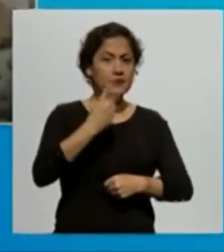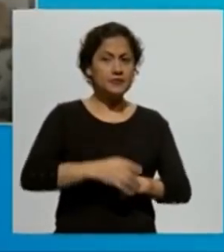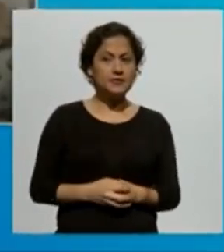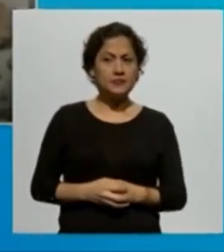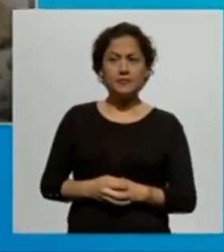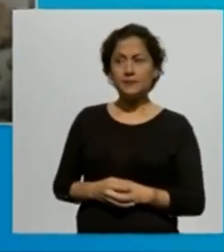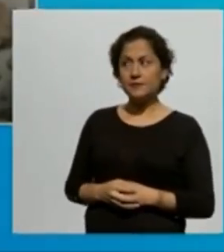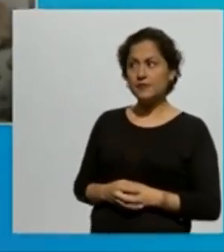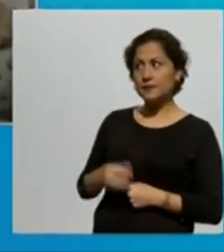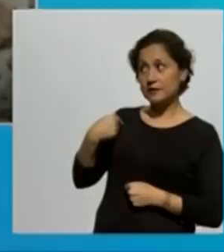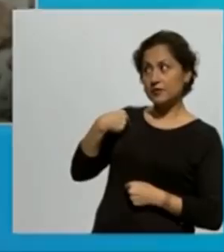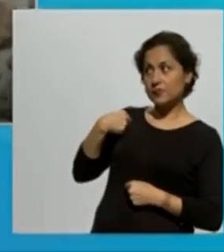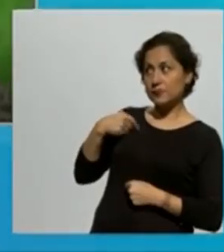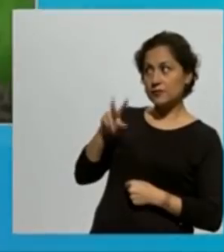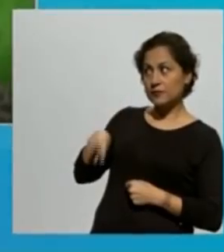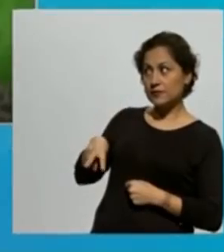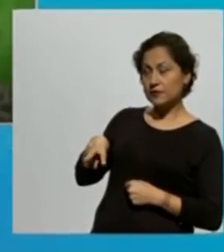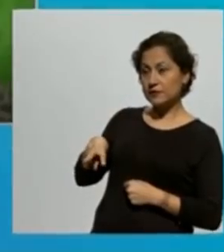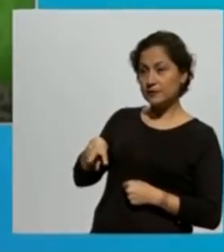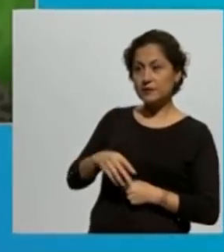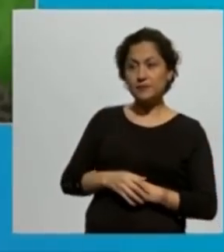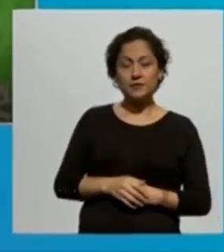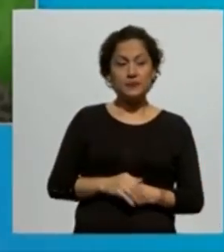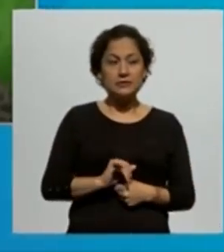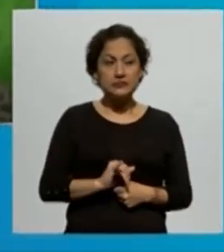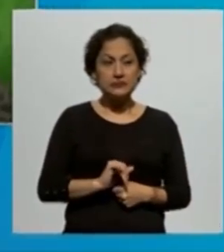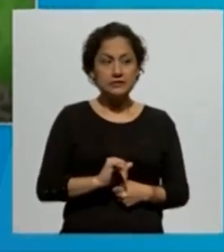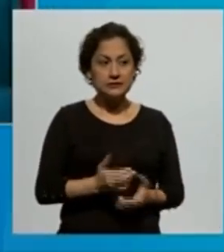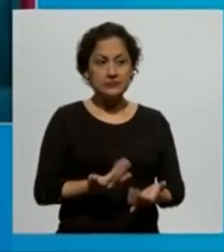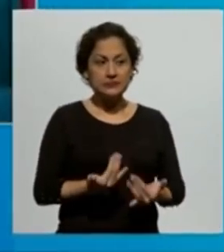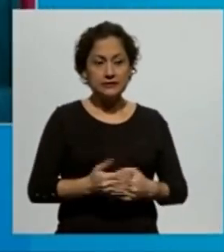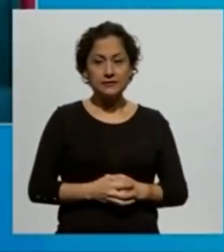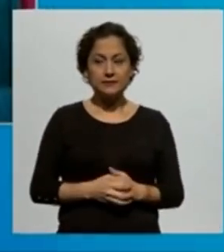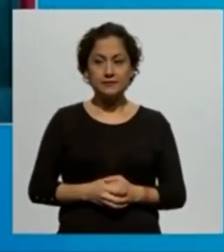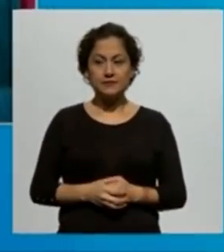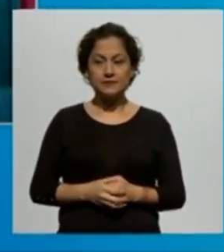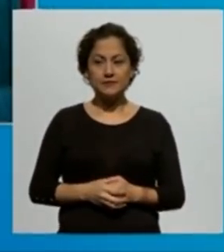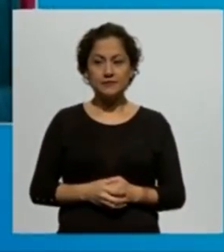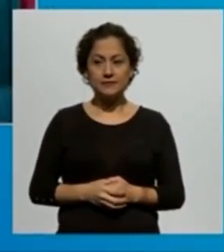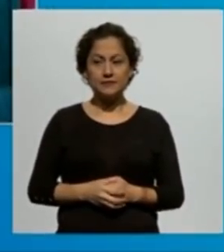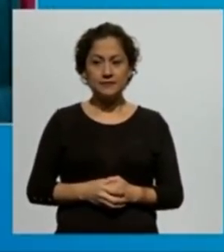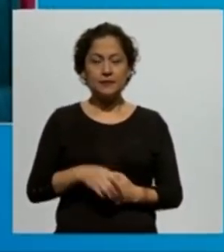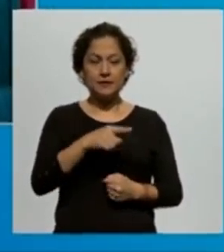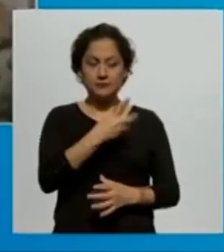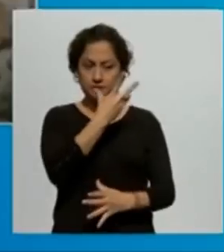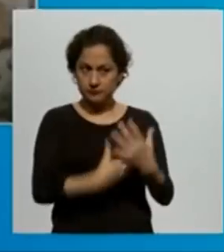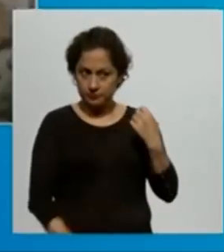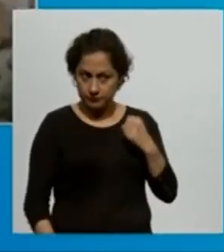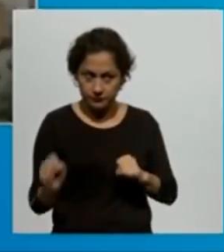¡Este soy yo, ¿no? ¡Sí, sos vos, dale! ¡Y no salgas corriendo!